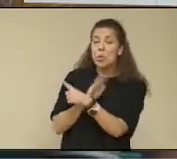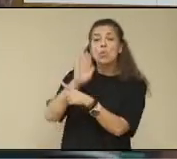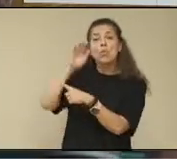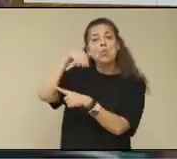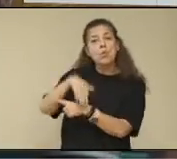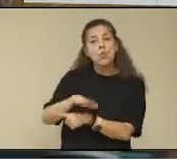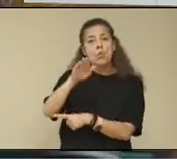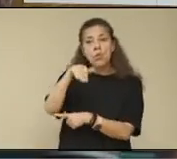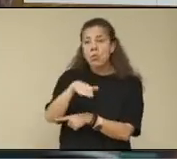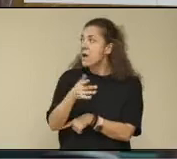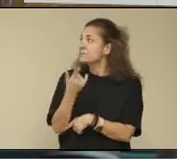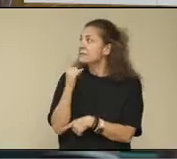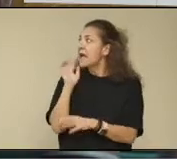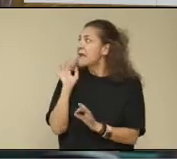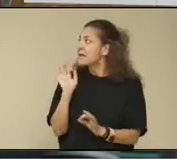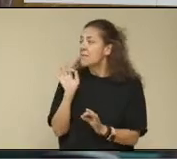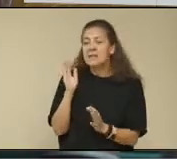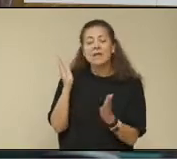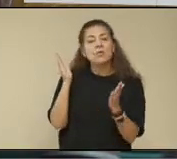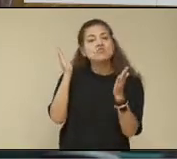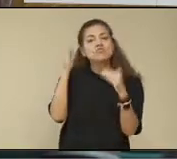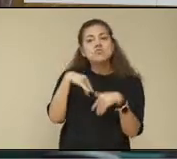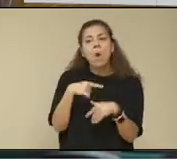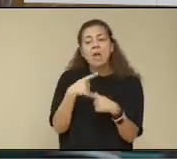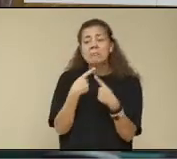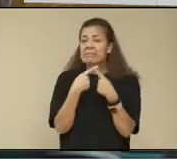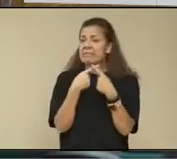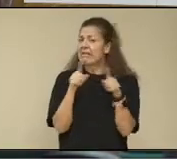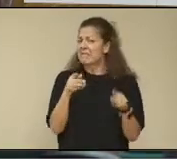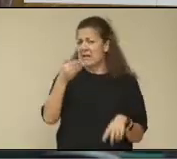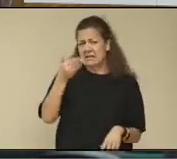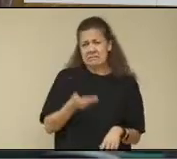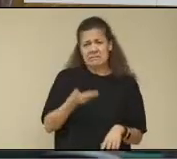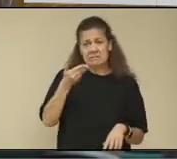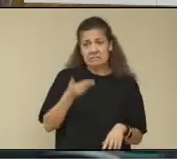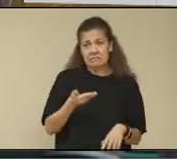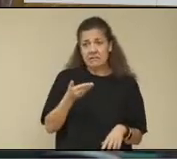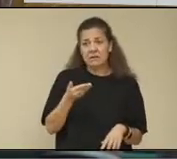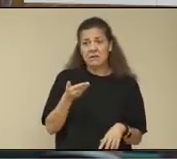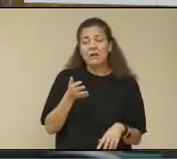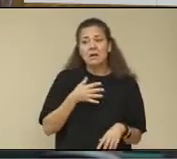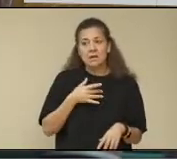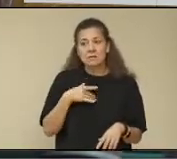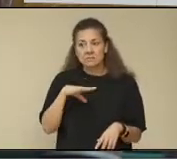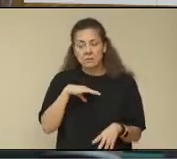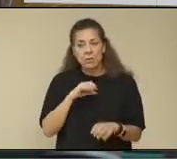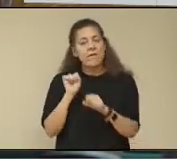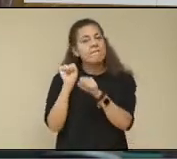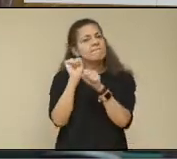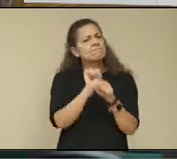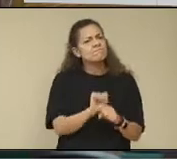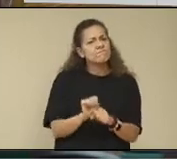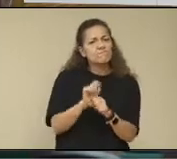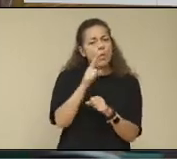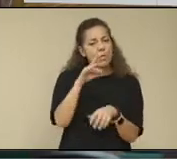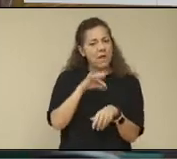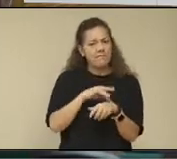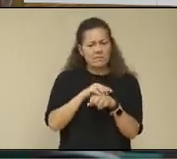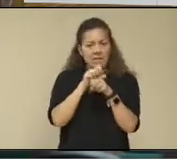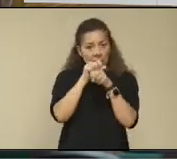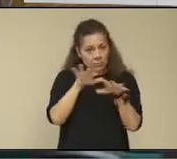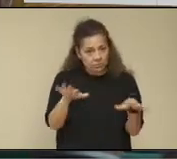pues realmente no hay grandes diferencias que permitan combatir una enfermedad que está tan extendida.